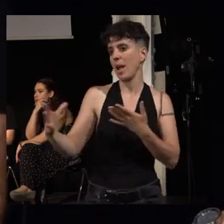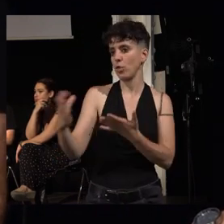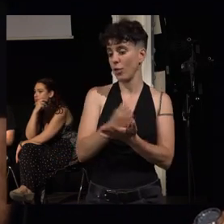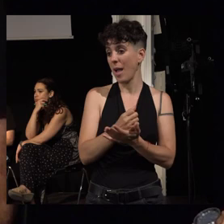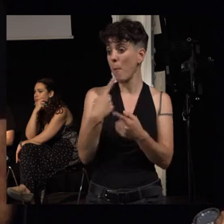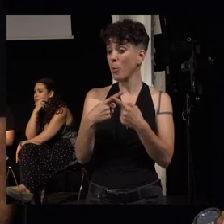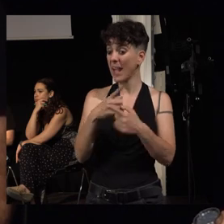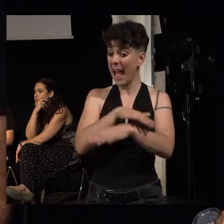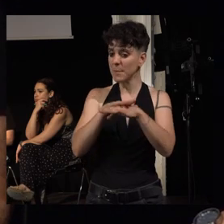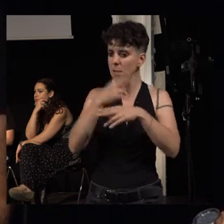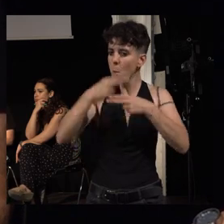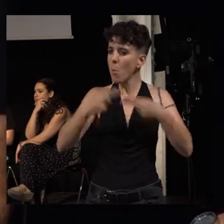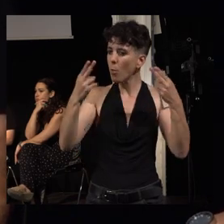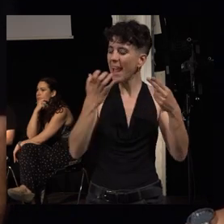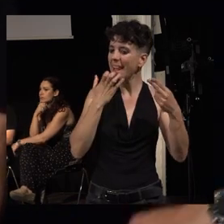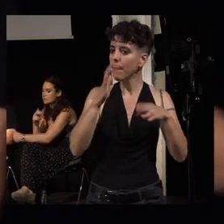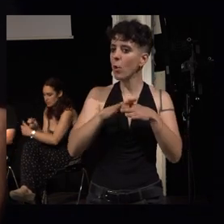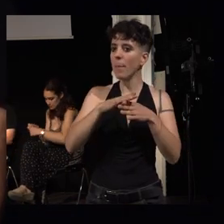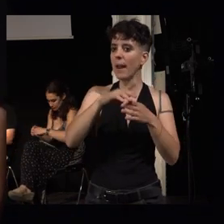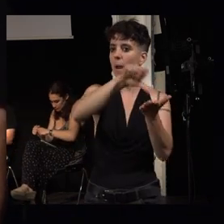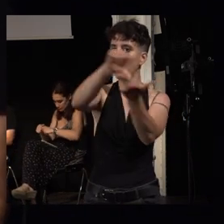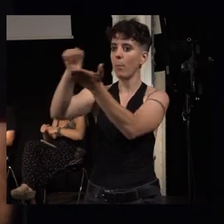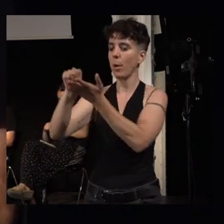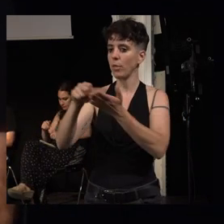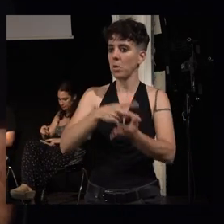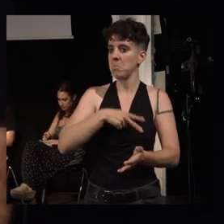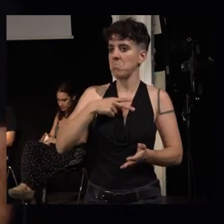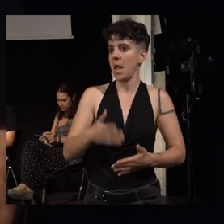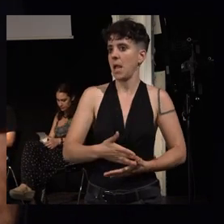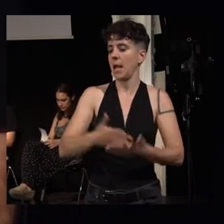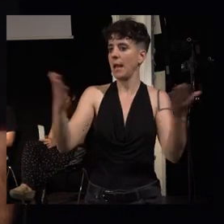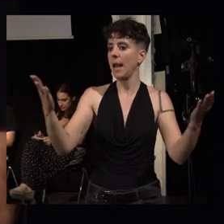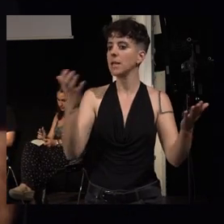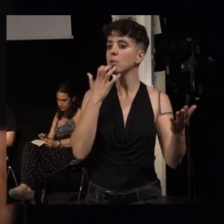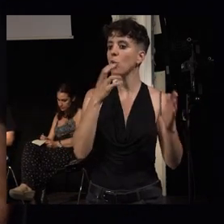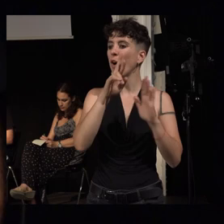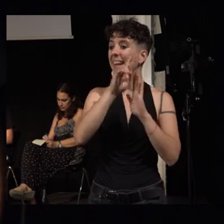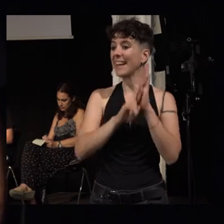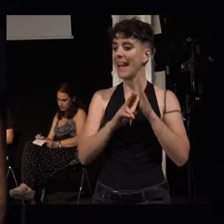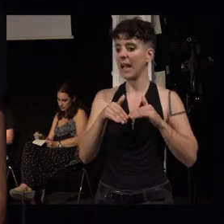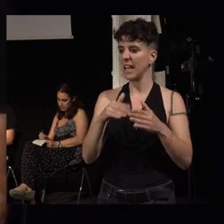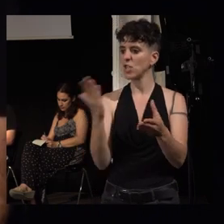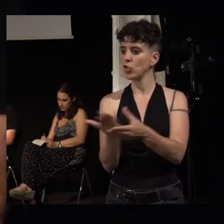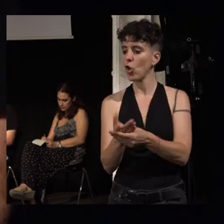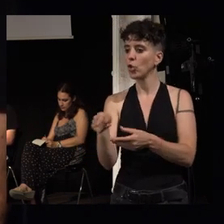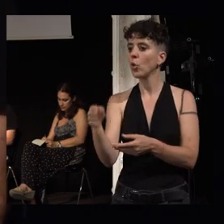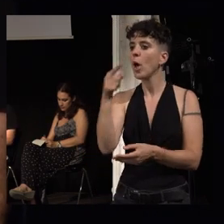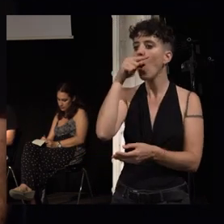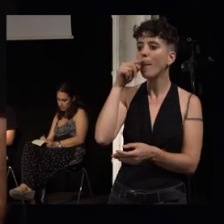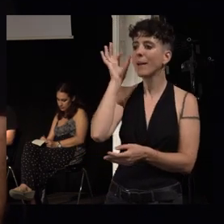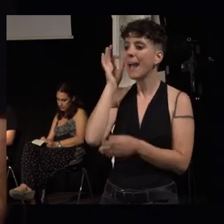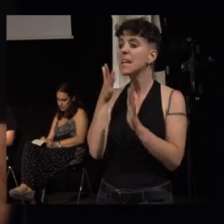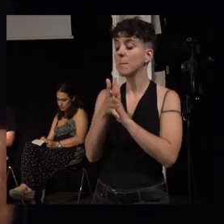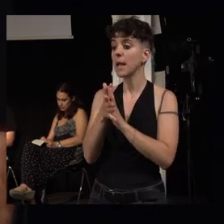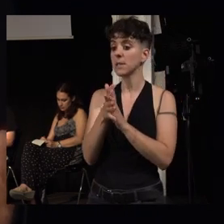es un ejemplo para la ciudadanía. Si tú llegas a un registro y preguntas que aparte de hombre y mujer tienes otra categoría para poner ahí,